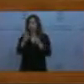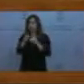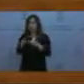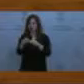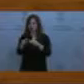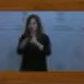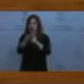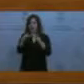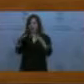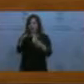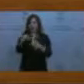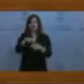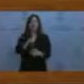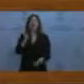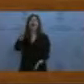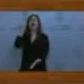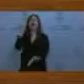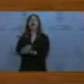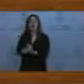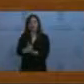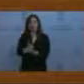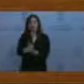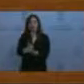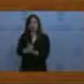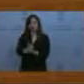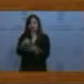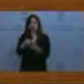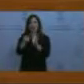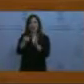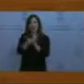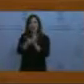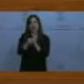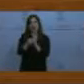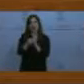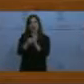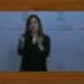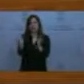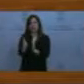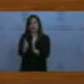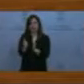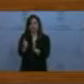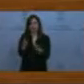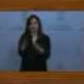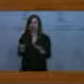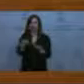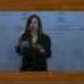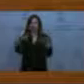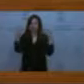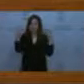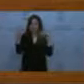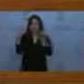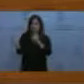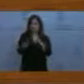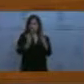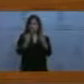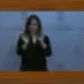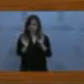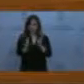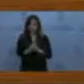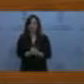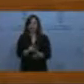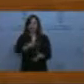liberales que apostamos por un menor nivel de planificación. Y, por lo tanto, aquí se centra el debate.